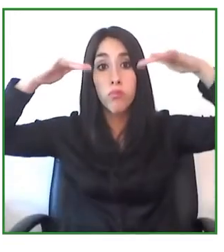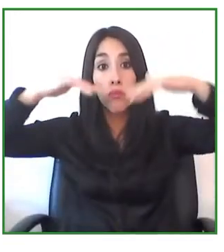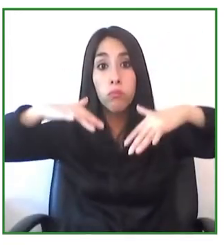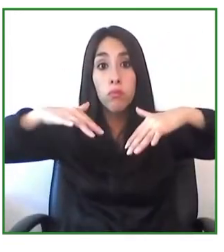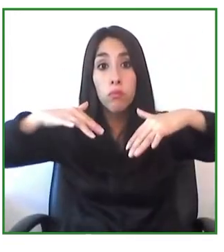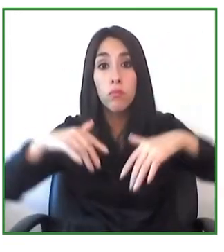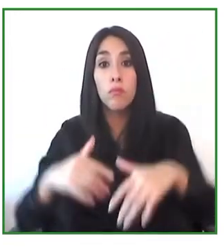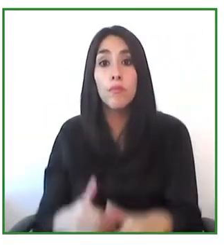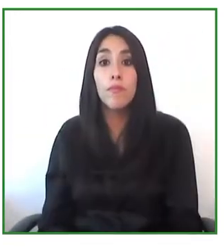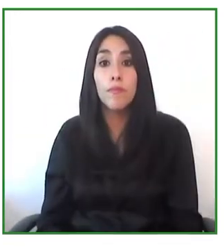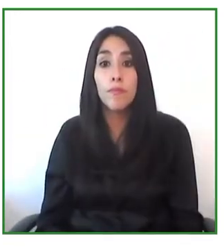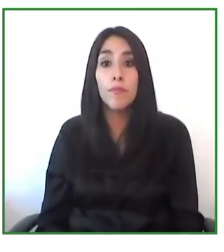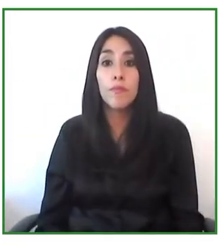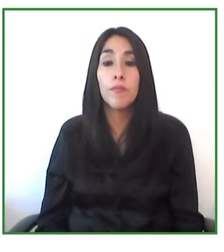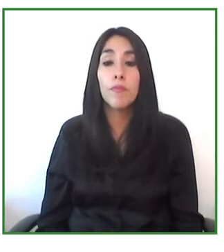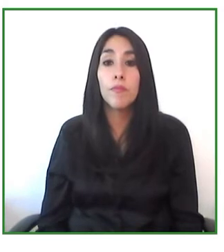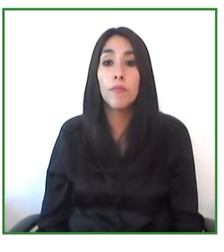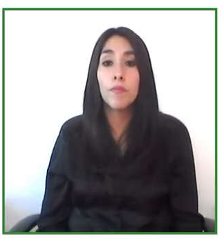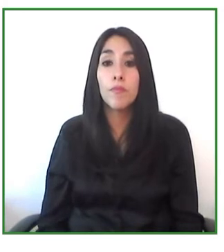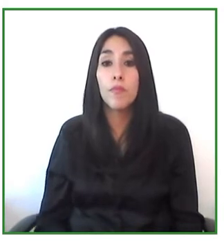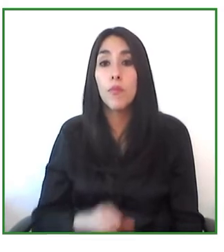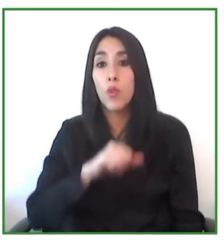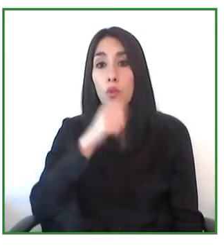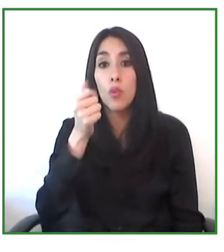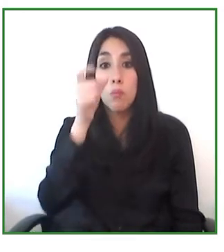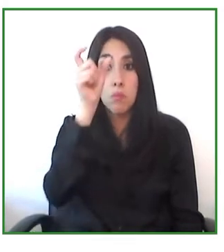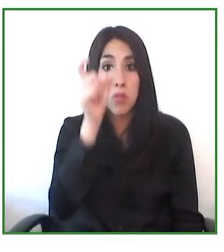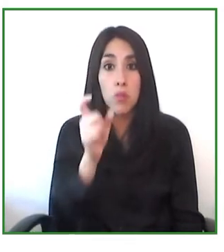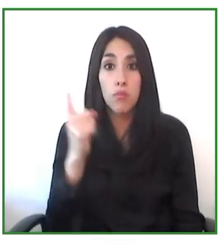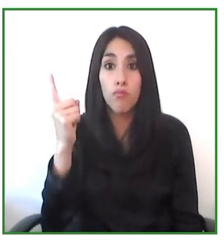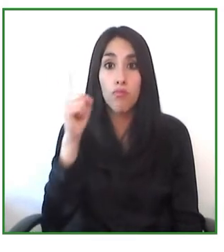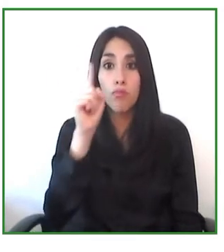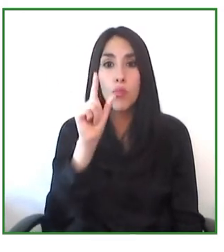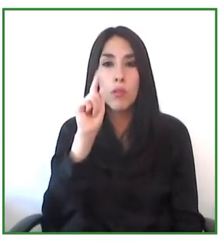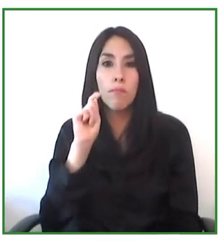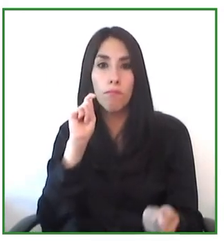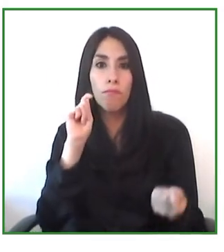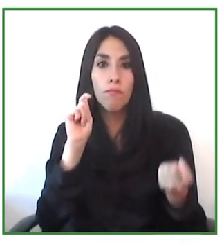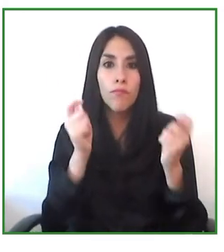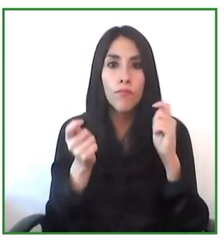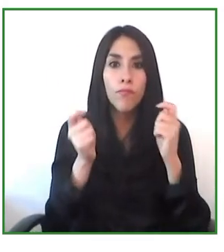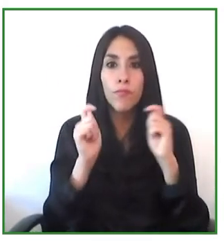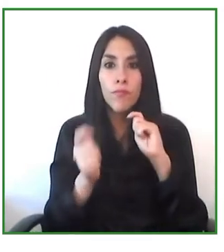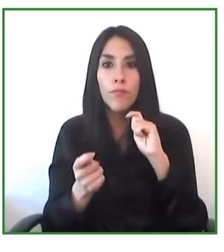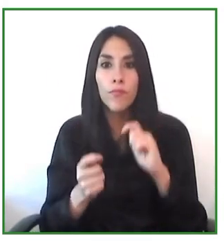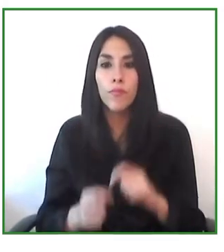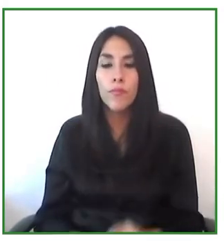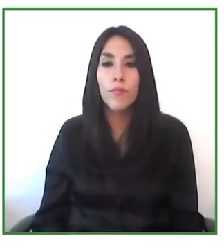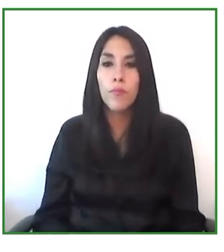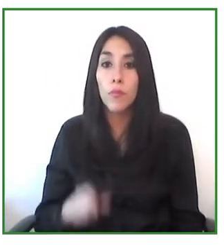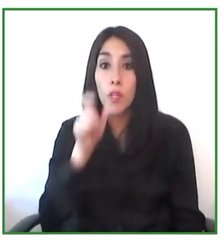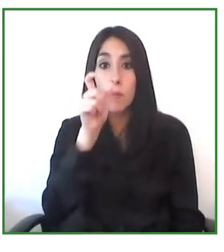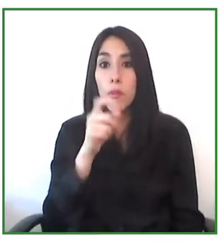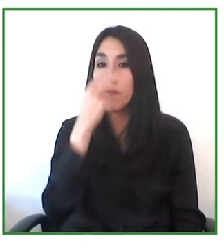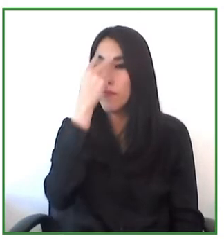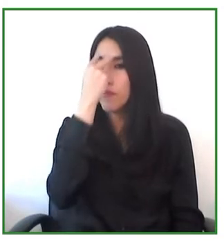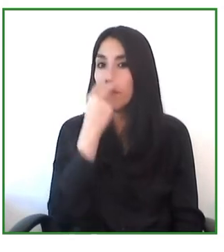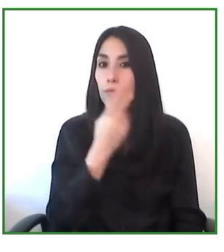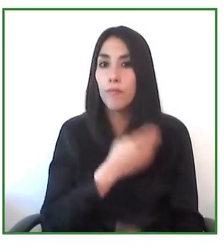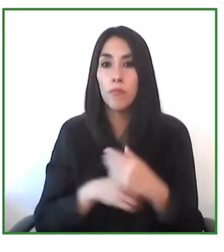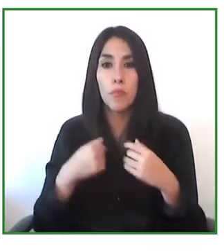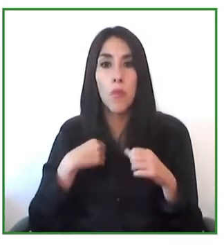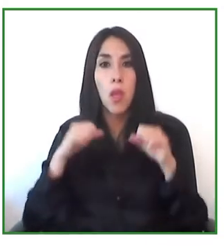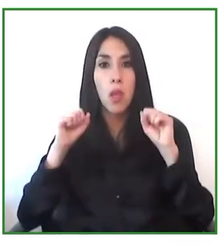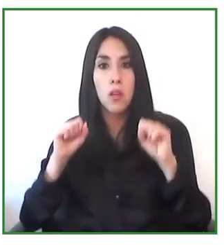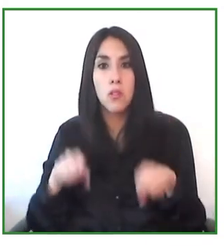Y lo digo como una persona con discapacidad visual, que, digamos, si puedo empoderarme y formar parte de los cambios, tengo que hacer por